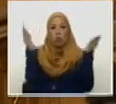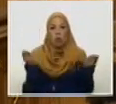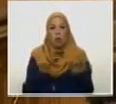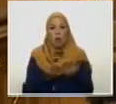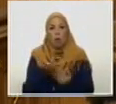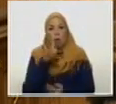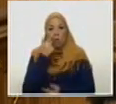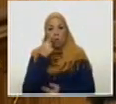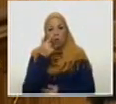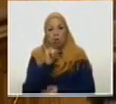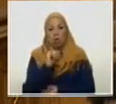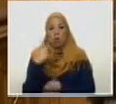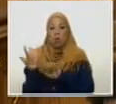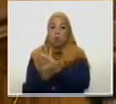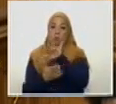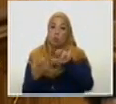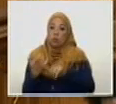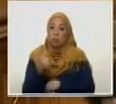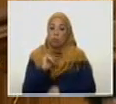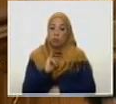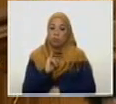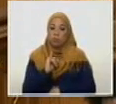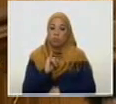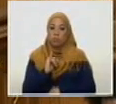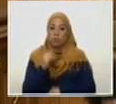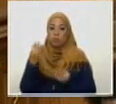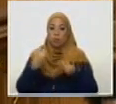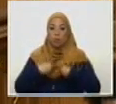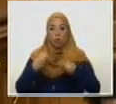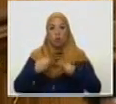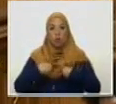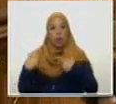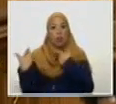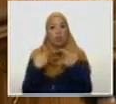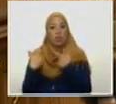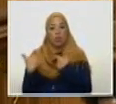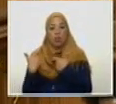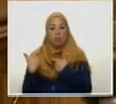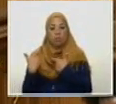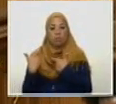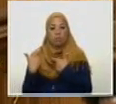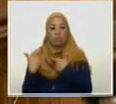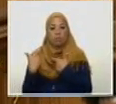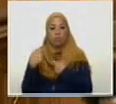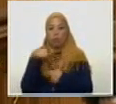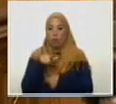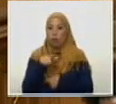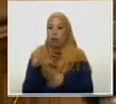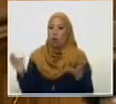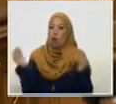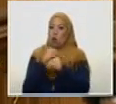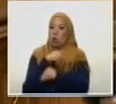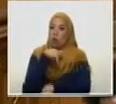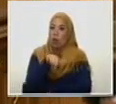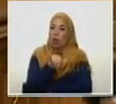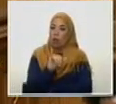pendientes de lo que aquí está ocurriendo y de lo que aquí se va a debatir y de lo que se va a acordar.